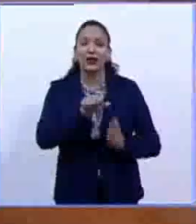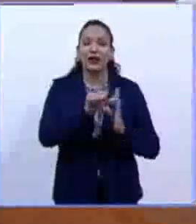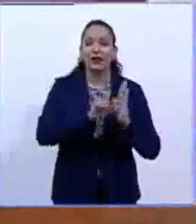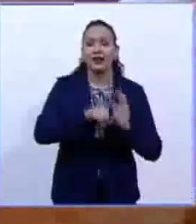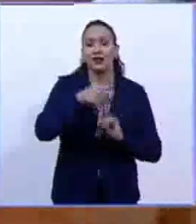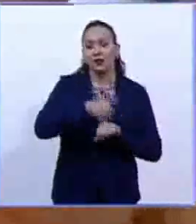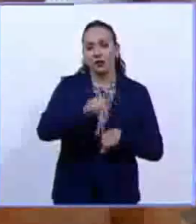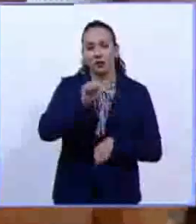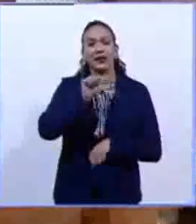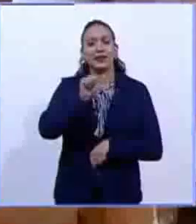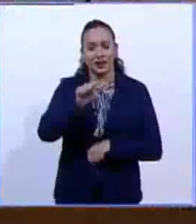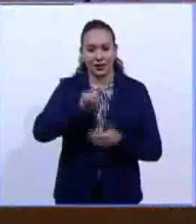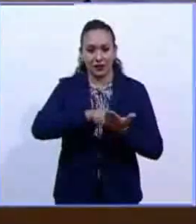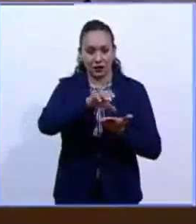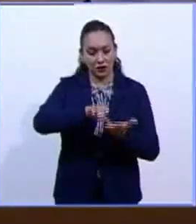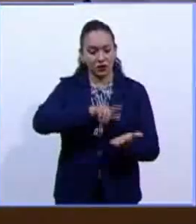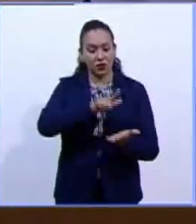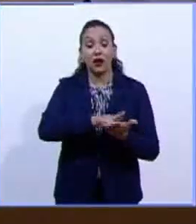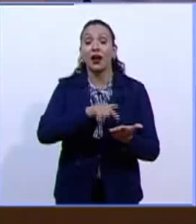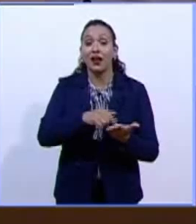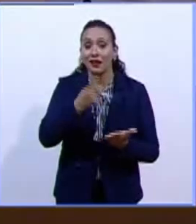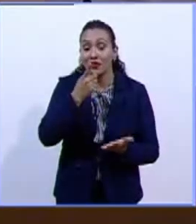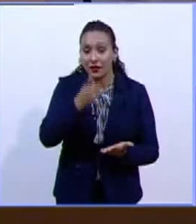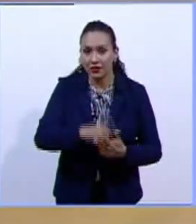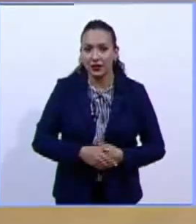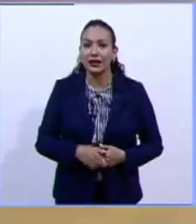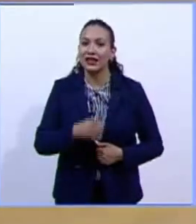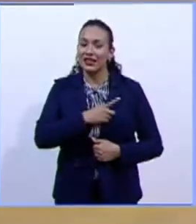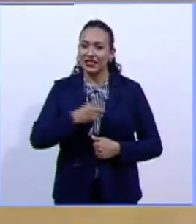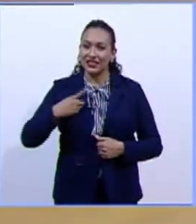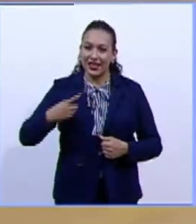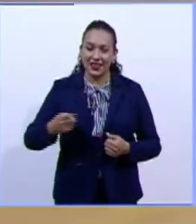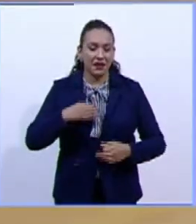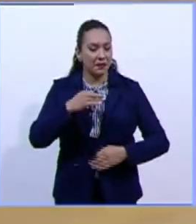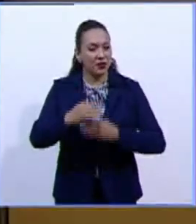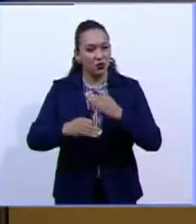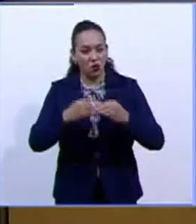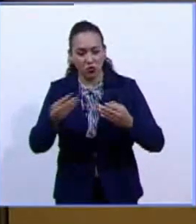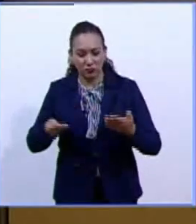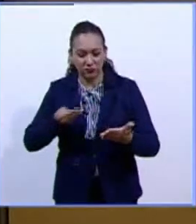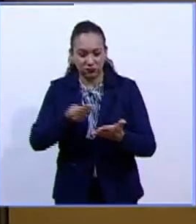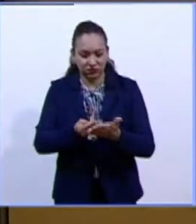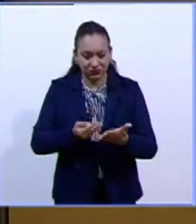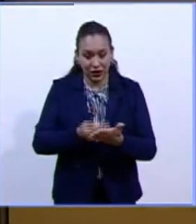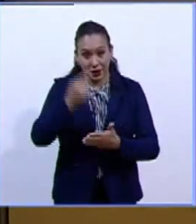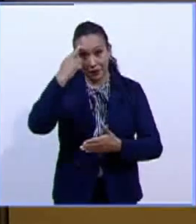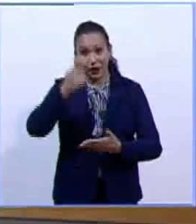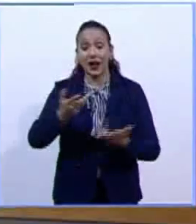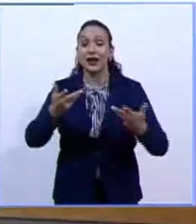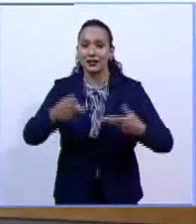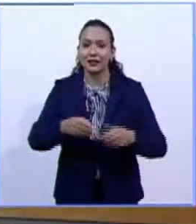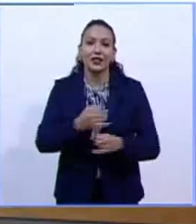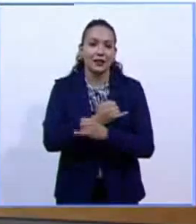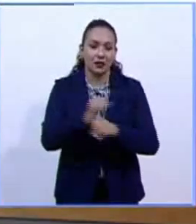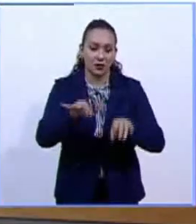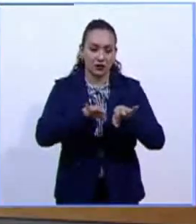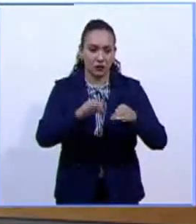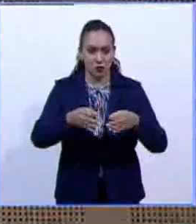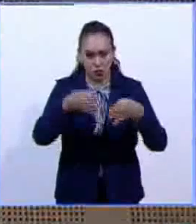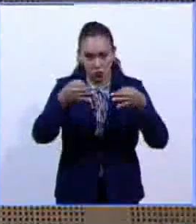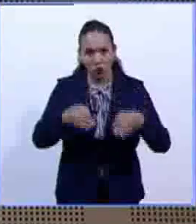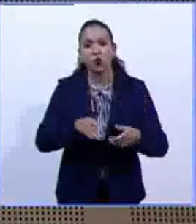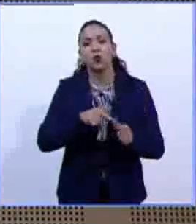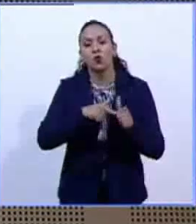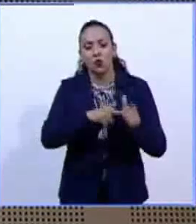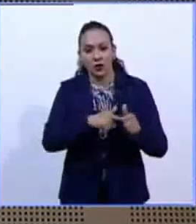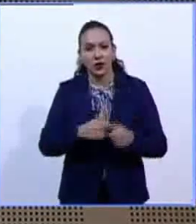17 constitucional, que dispone que se deben proporcionar los medios para que se garantice la independencia de los tribunales y la plena ejecución